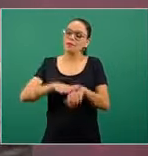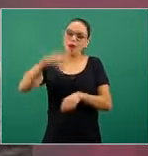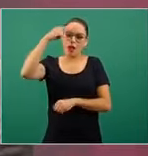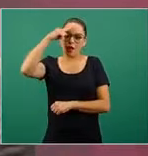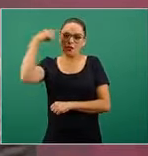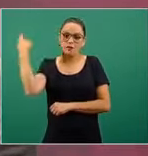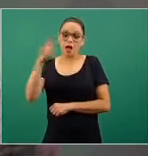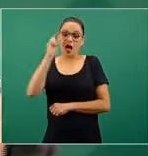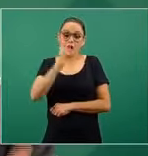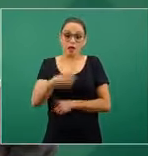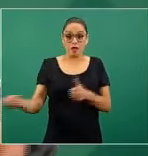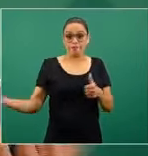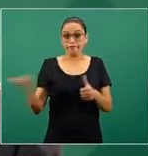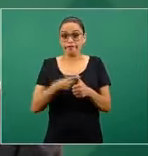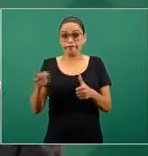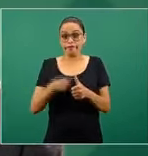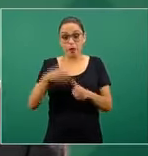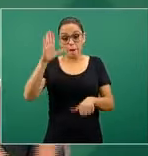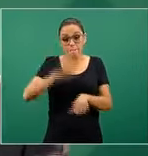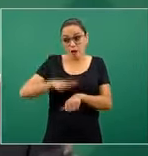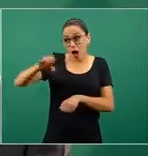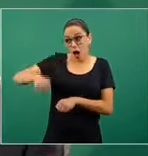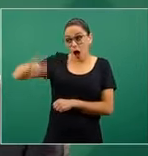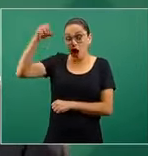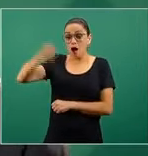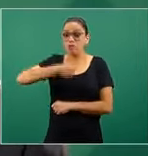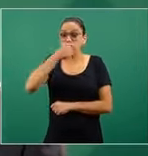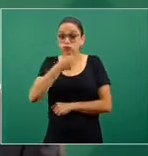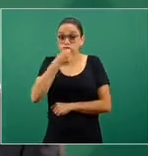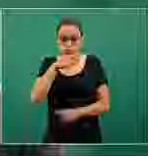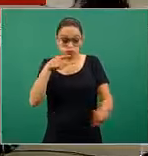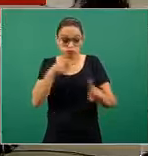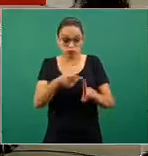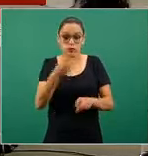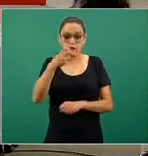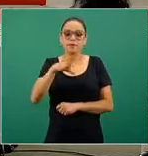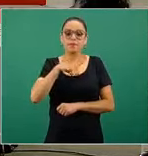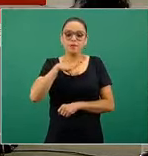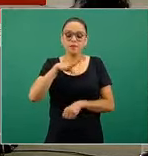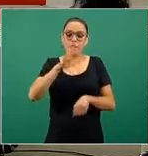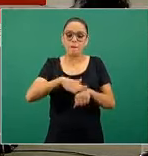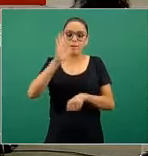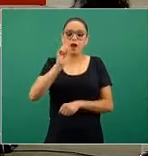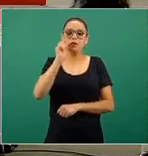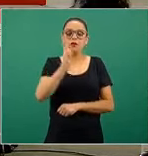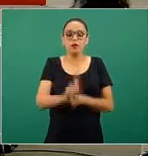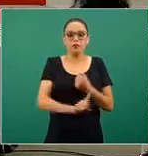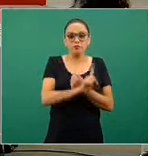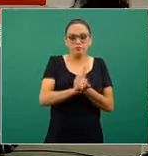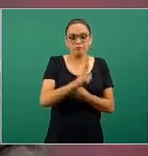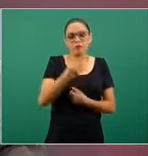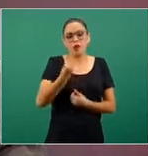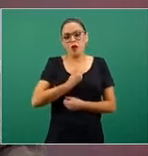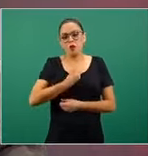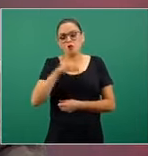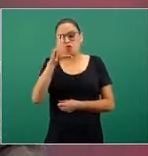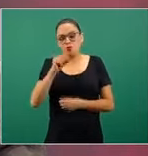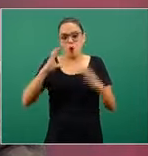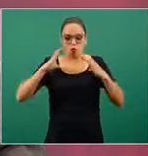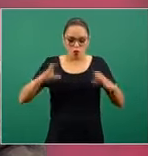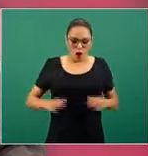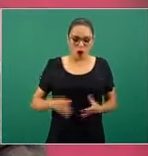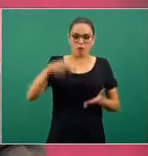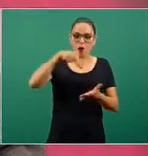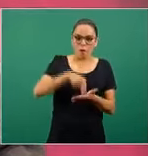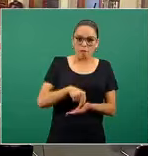por supuesto, a las personas que tienen mayor edad, que son quienes enfrentan la mayor adversidad en términos de su resistencia fisiológica